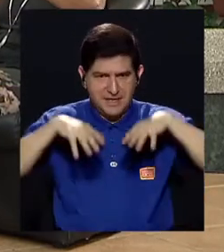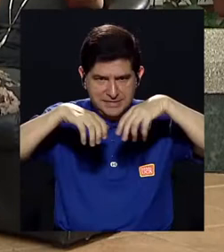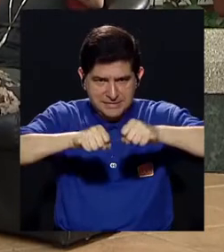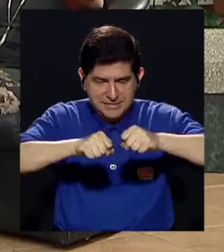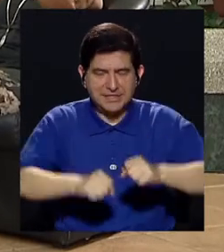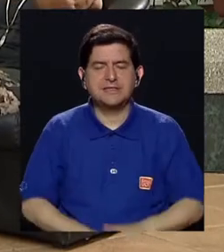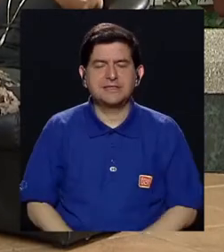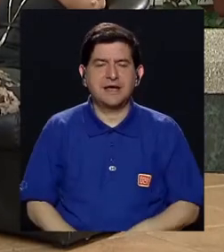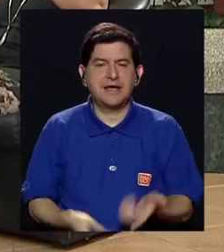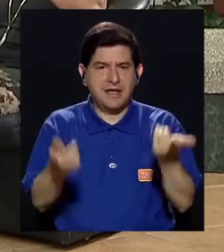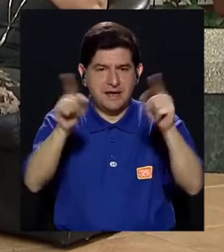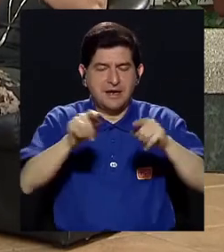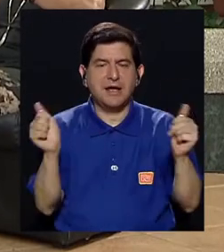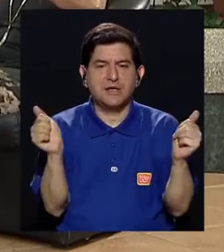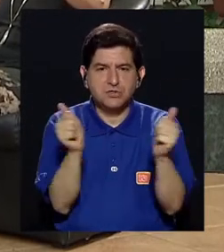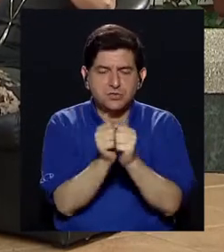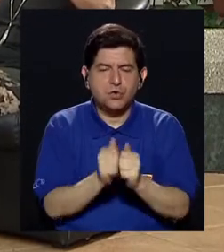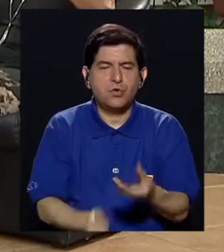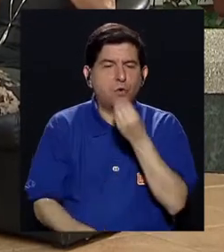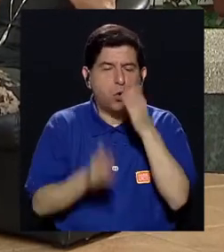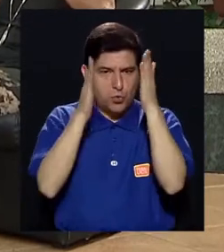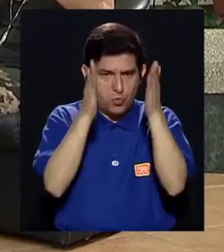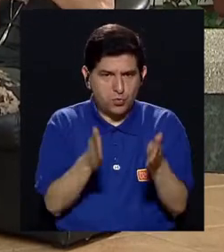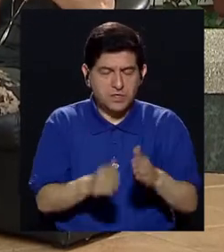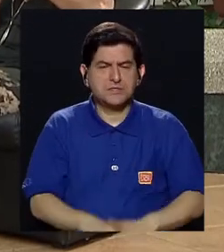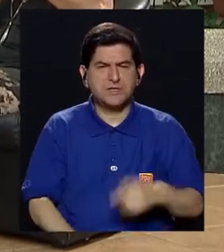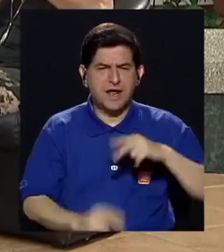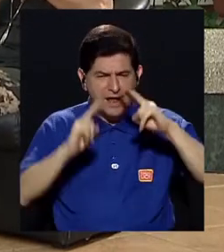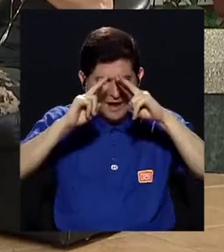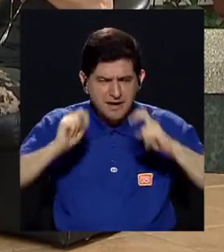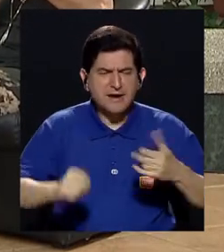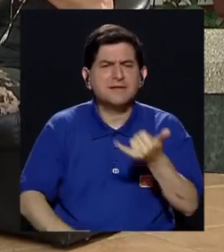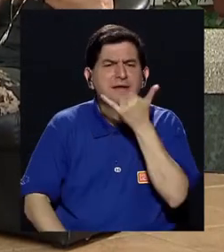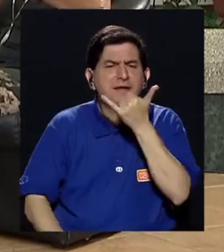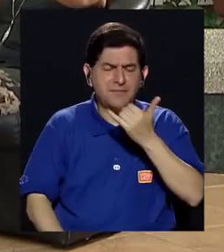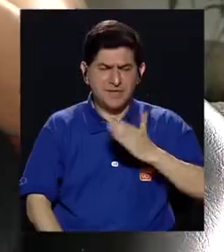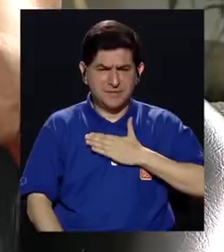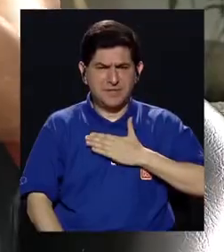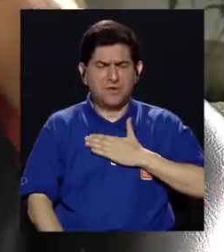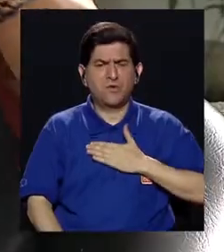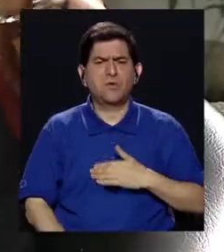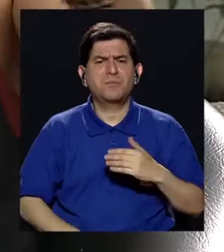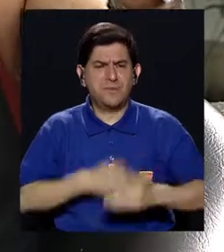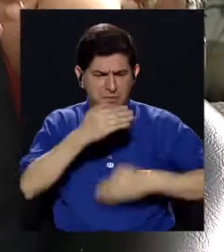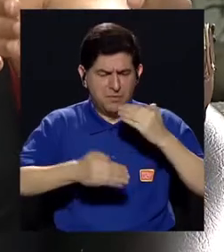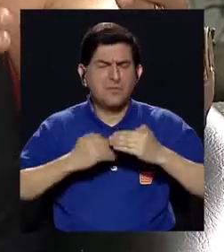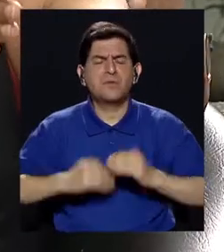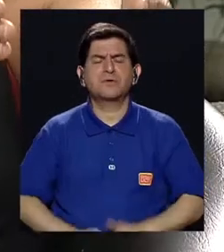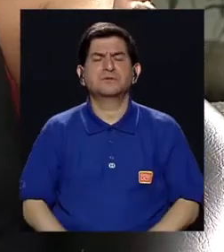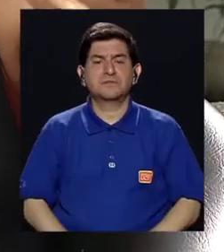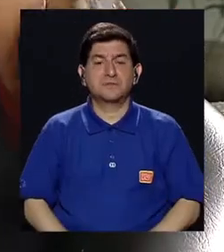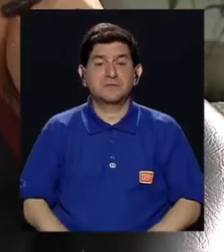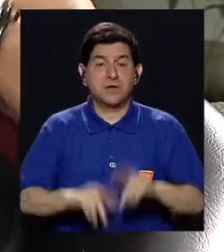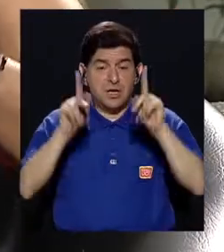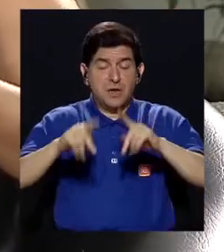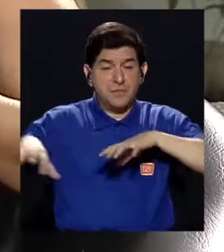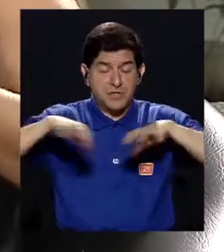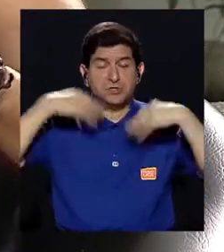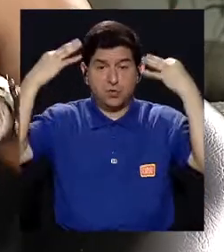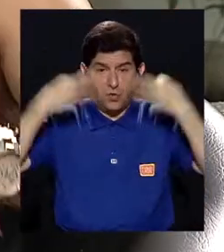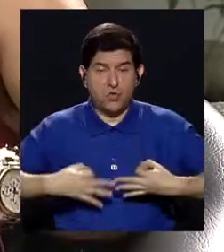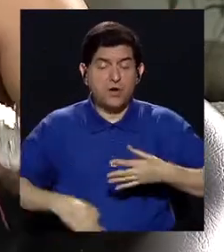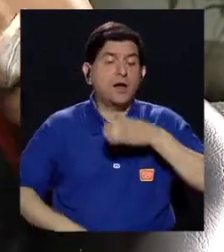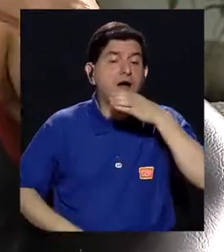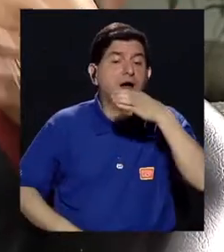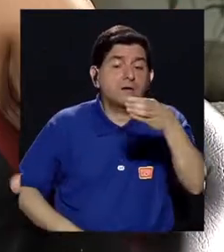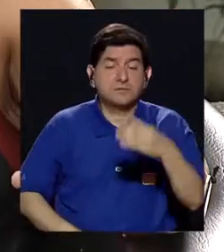interconsulta con una nutricionista para revisar qué está pasando con mi nutrición. y además con una persona con actividad física que me